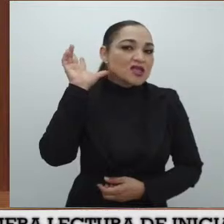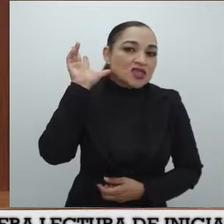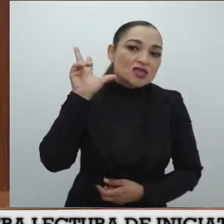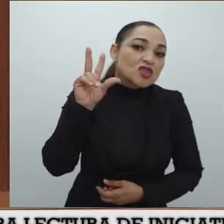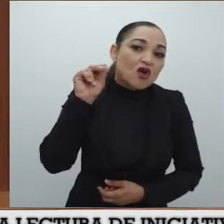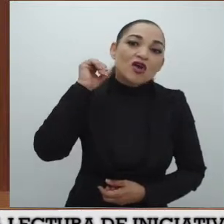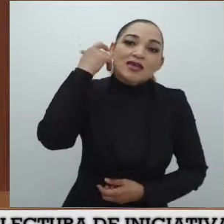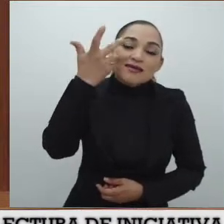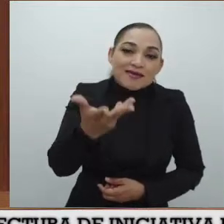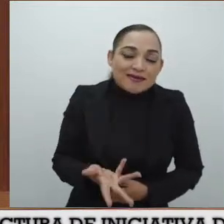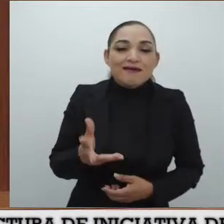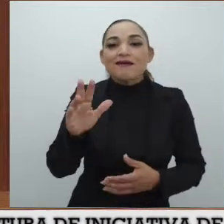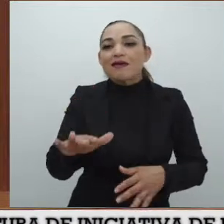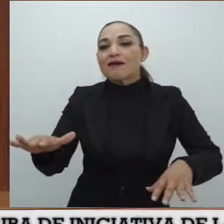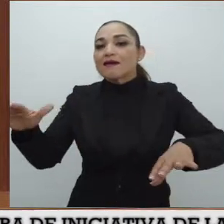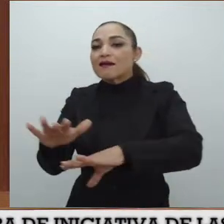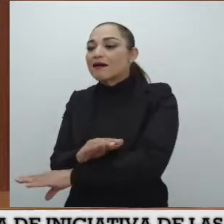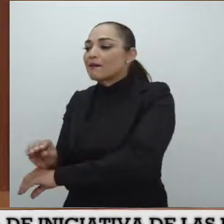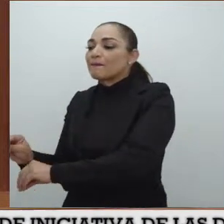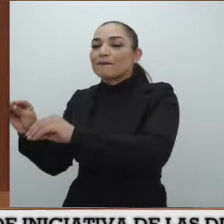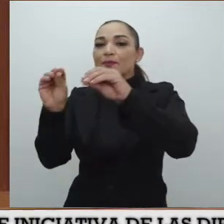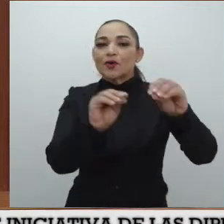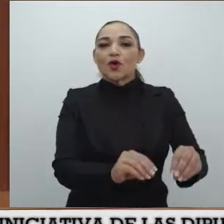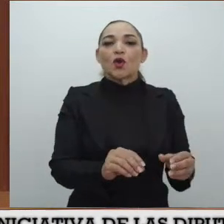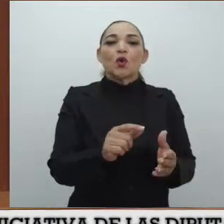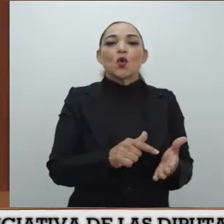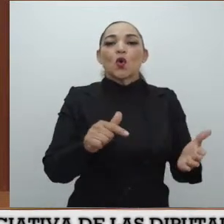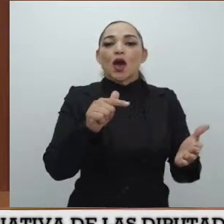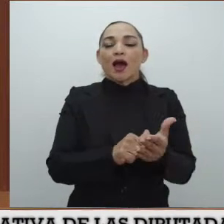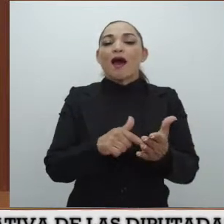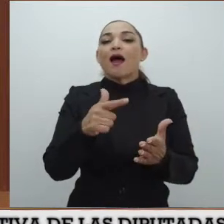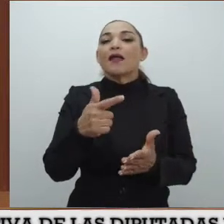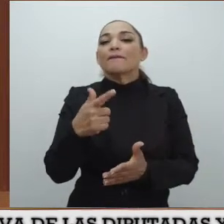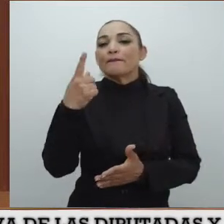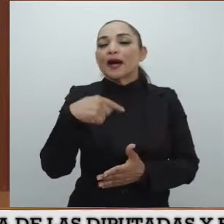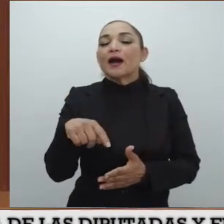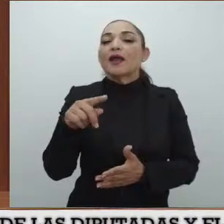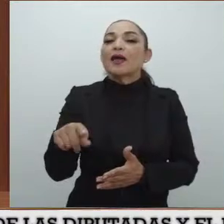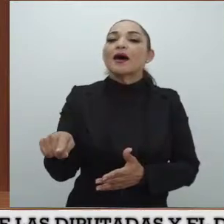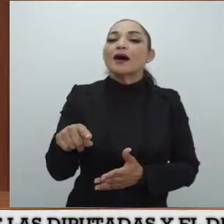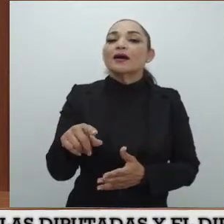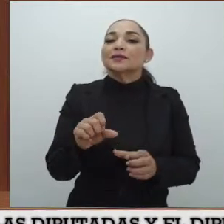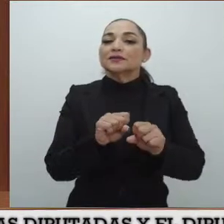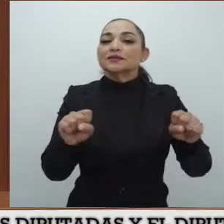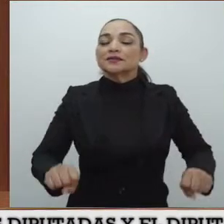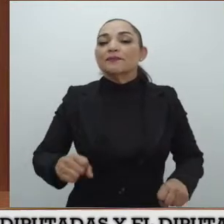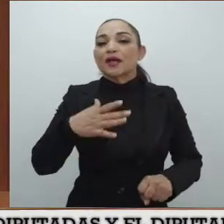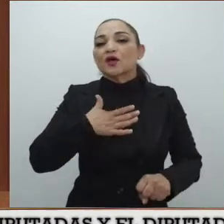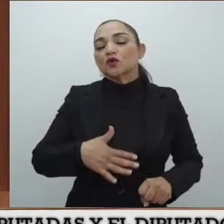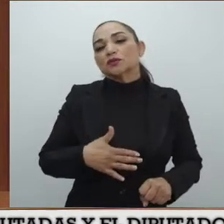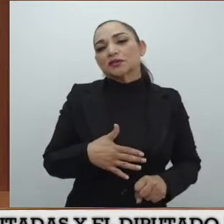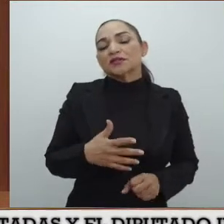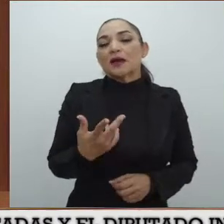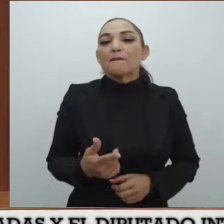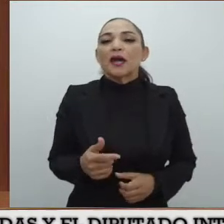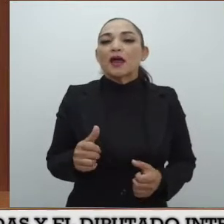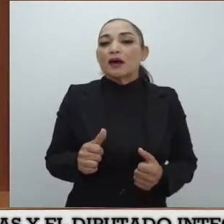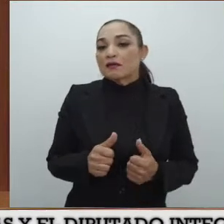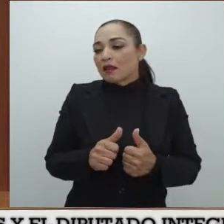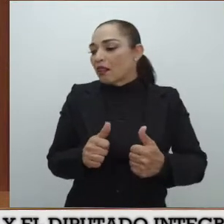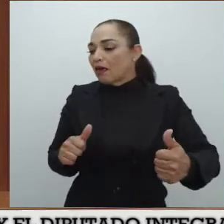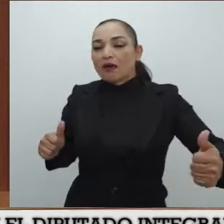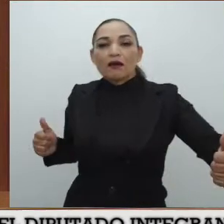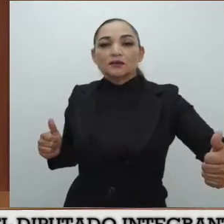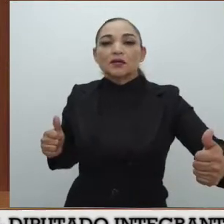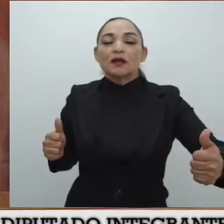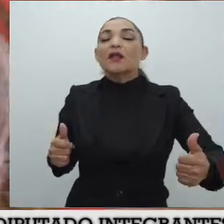Justicia Penal Centro Norte, sino un nuevo circuito que atienda a los habitantes de Sinaloa y Guasave, sin alejar la justicia de la gente